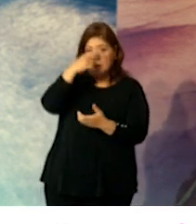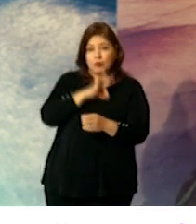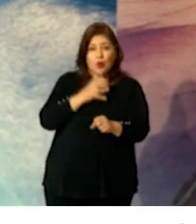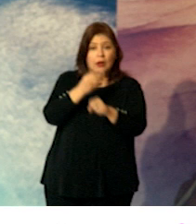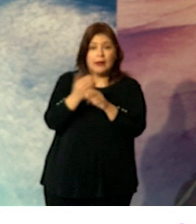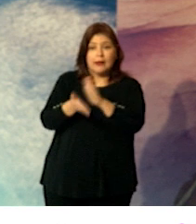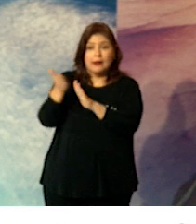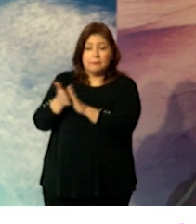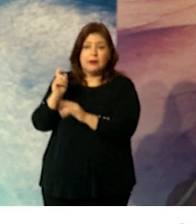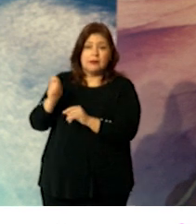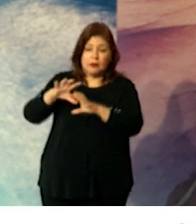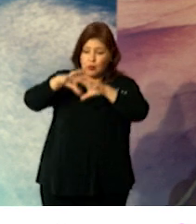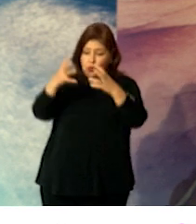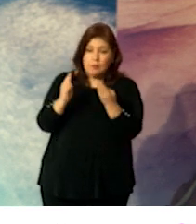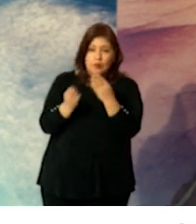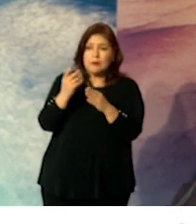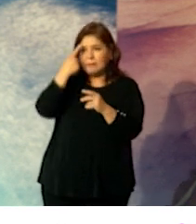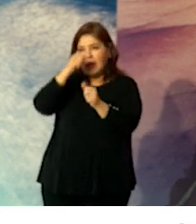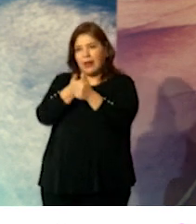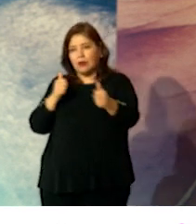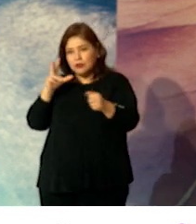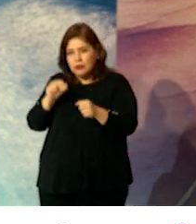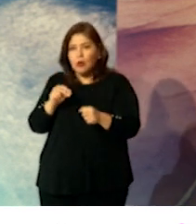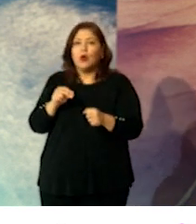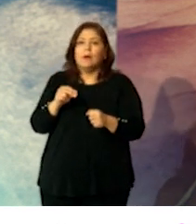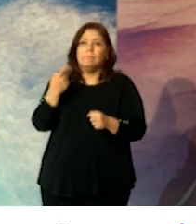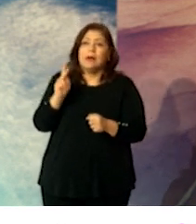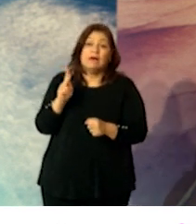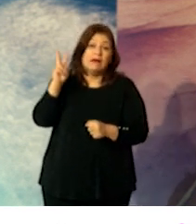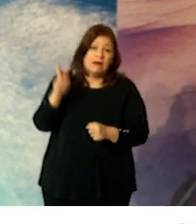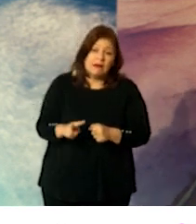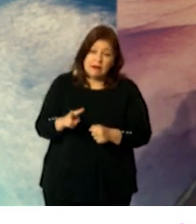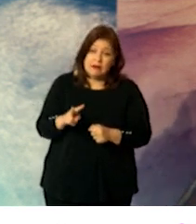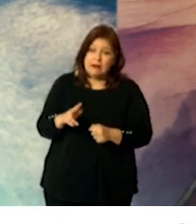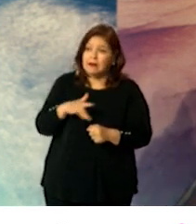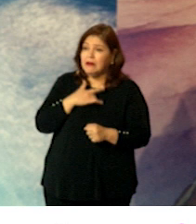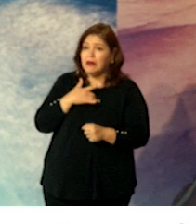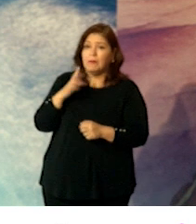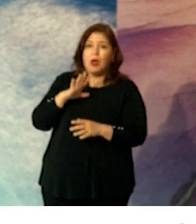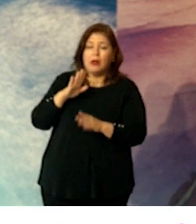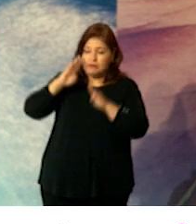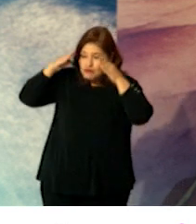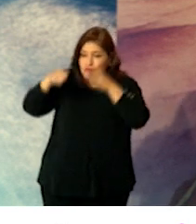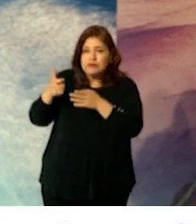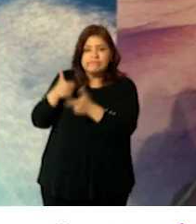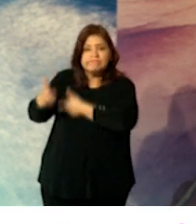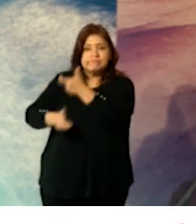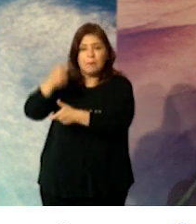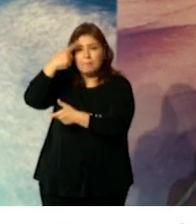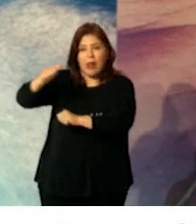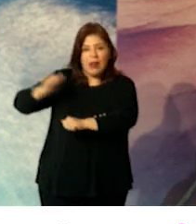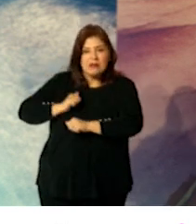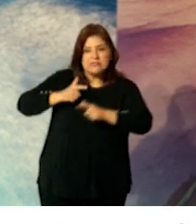el mundo de una manera en que no se quede nadie atrás, lo estamos metiendo en la carrera armamentista. Y la inteligencia artificial es para